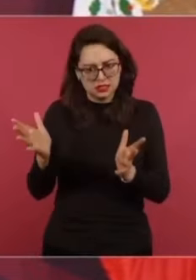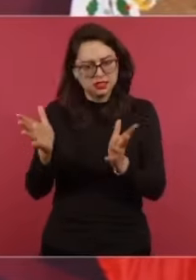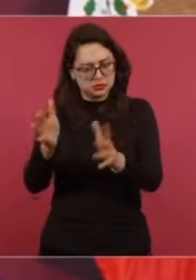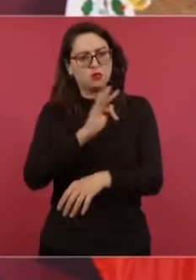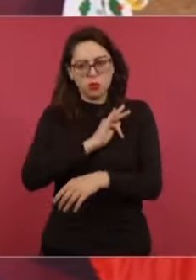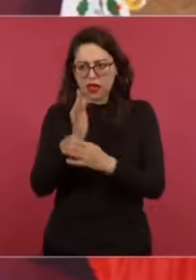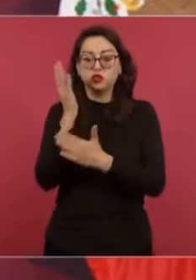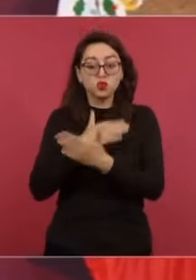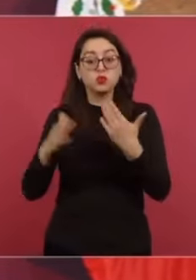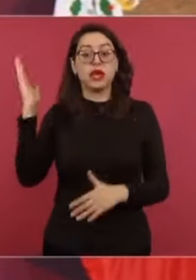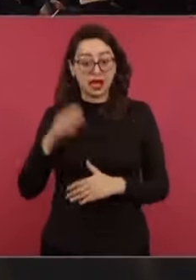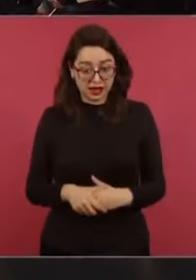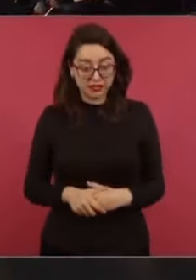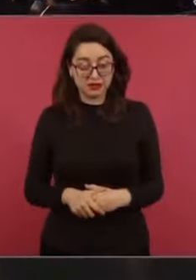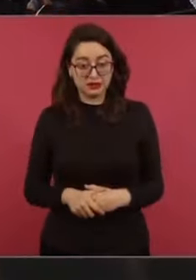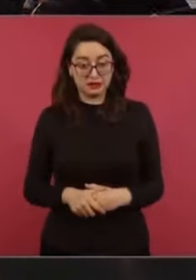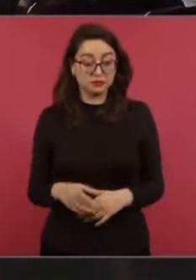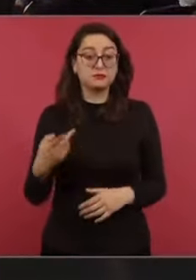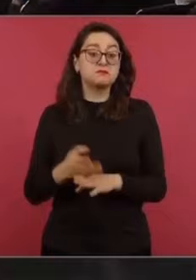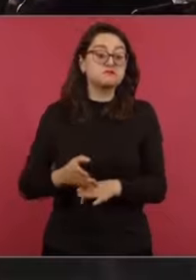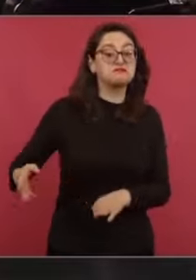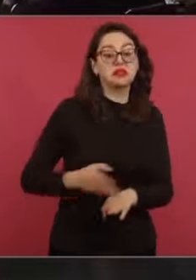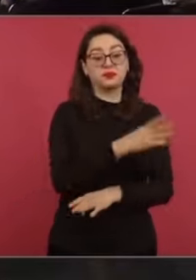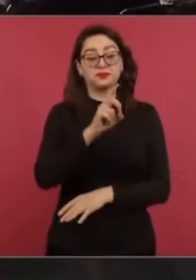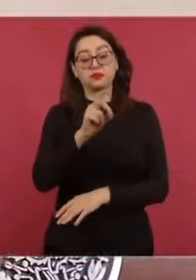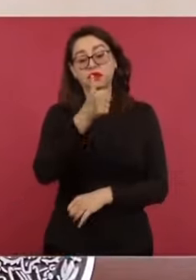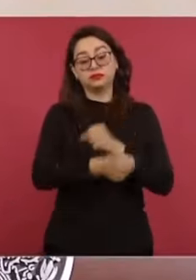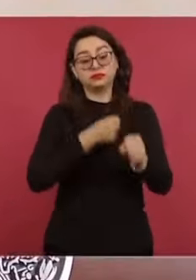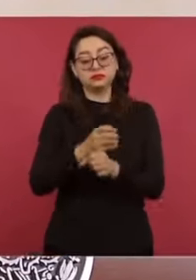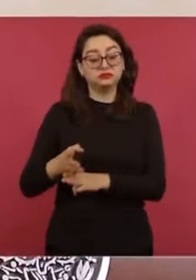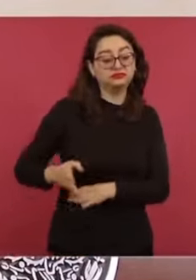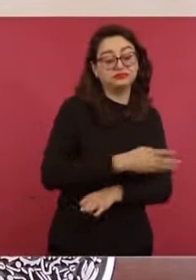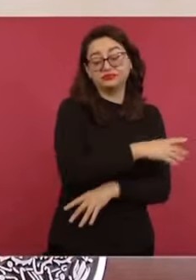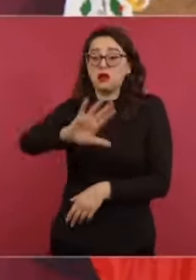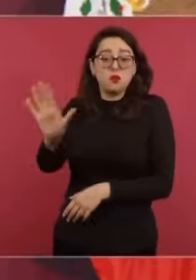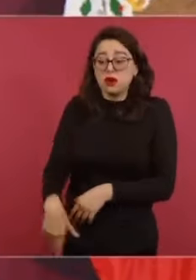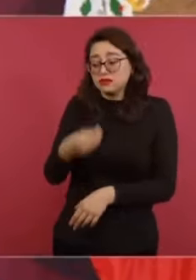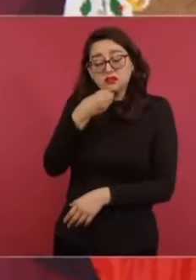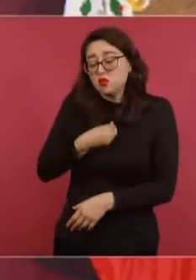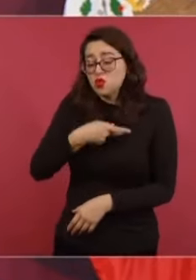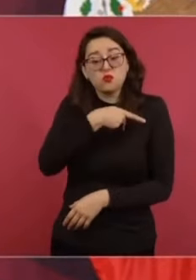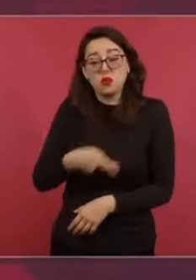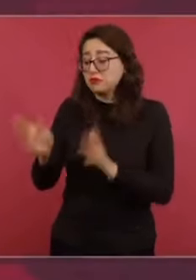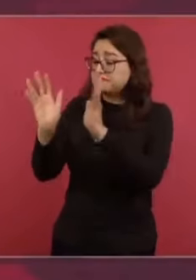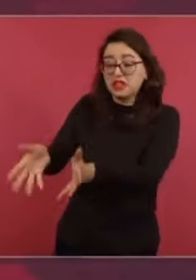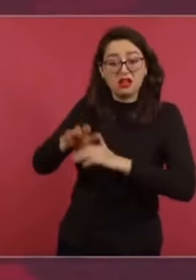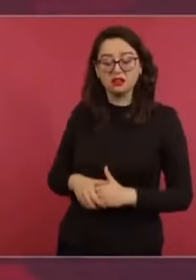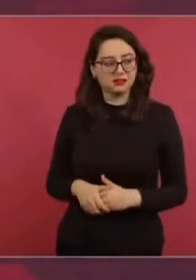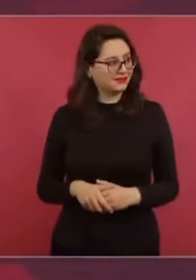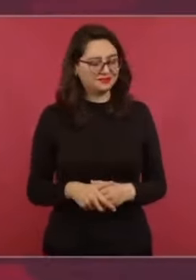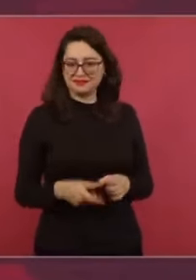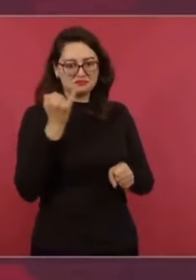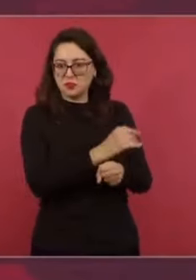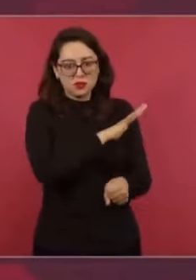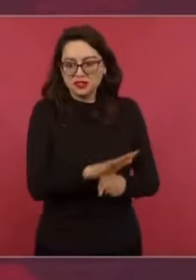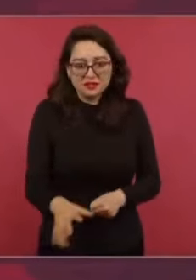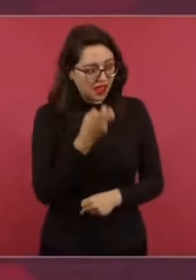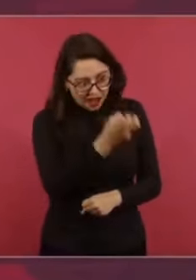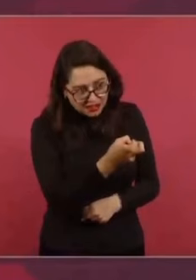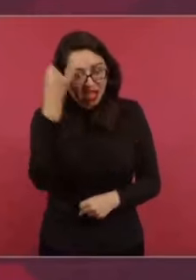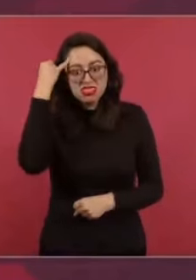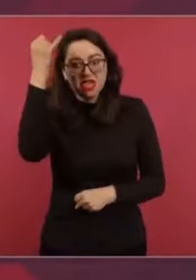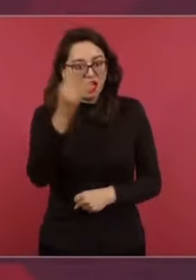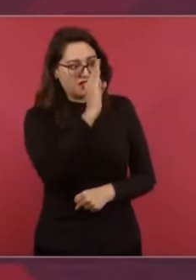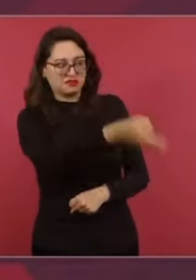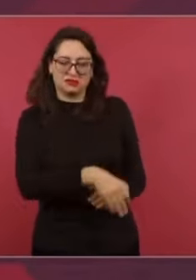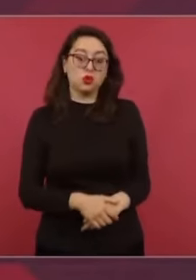a decir que el que nacía pobre tenía que morir pobre. Eso es inaceptable. La pobreza